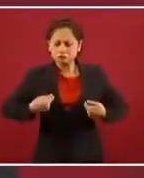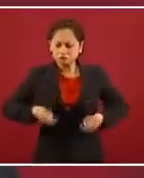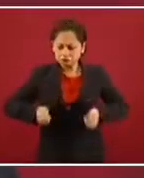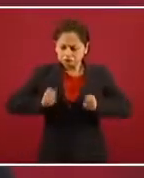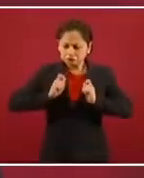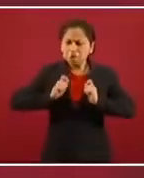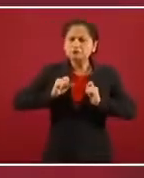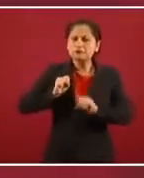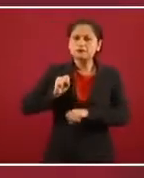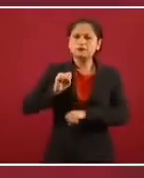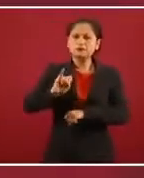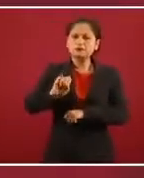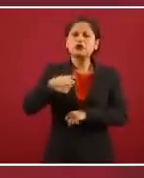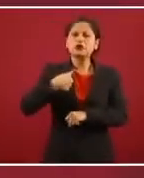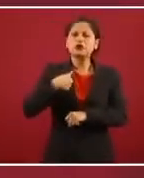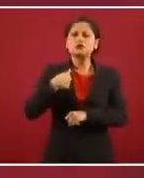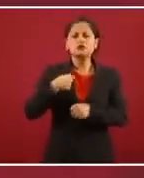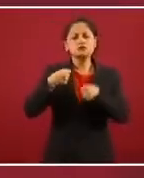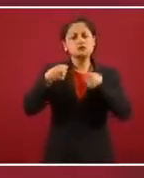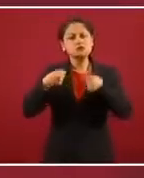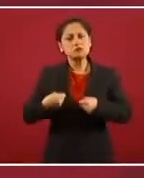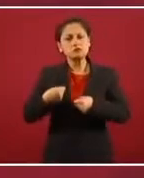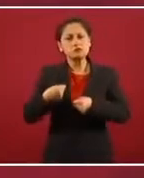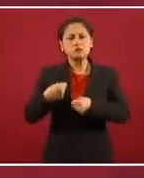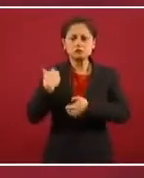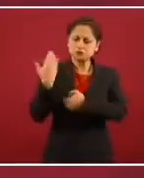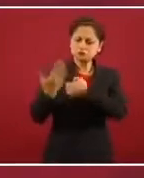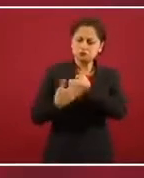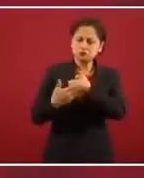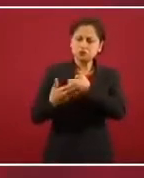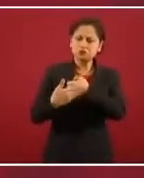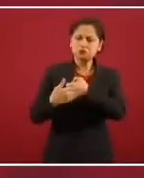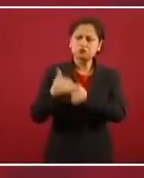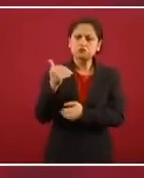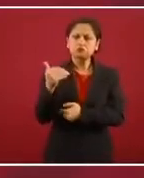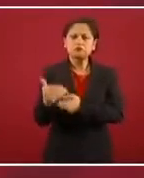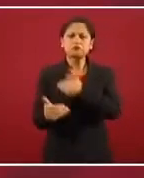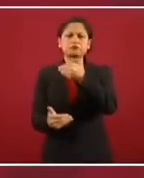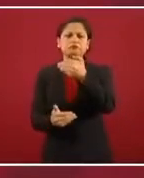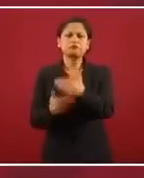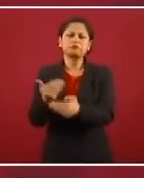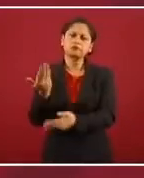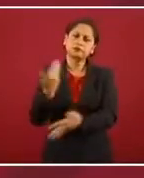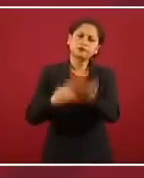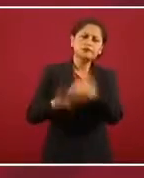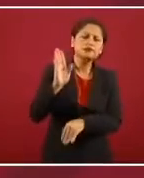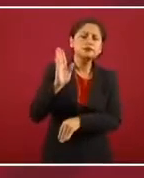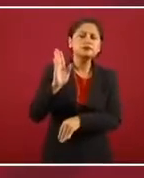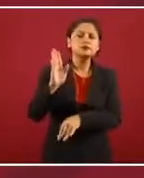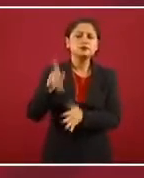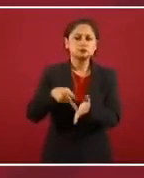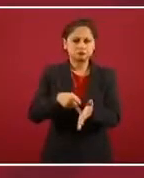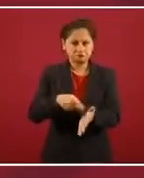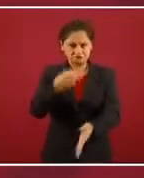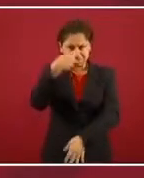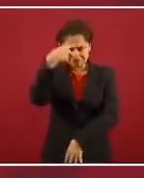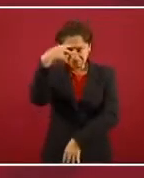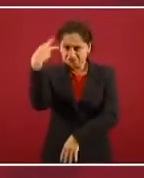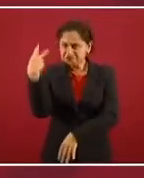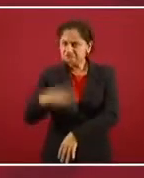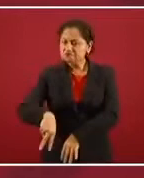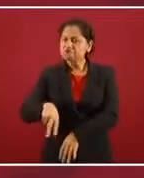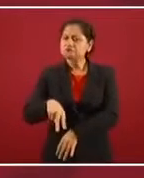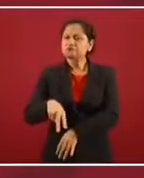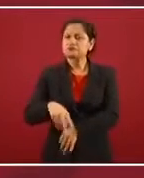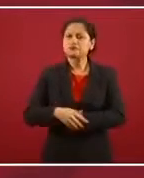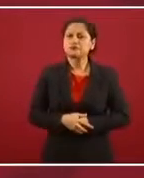adelante, que vamos a lograr el renacimiento de México y algo que es